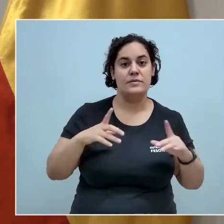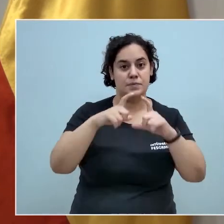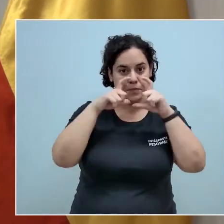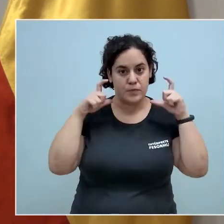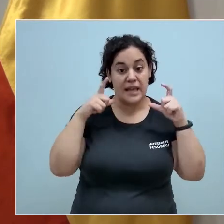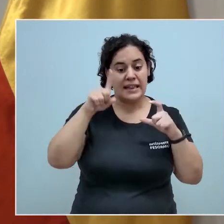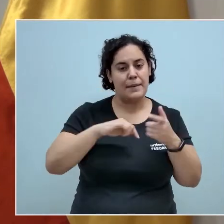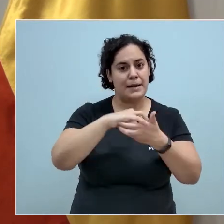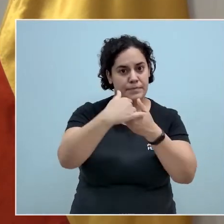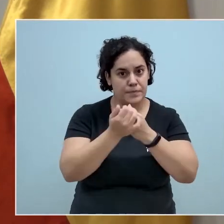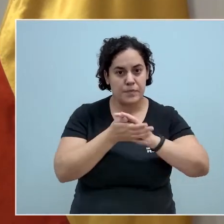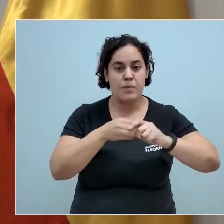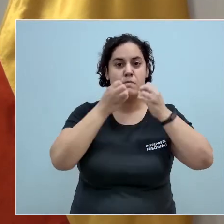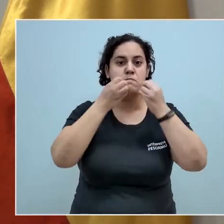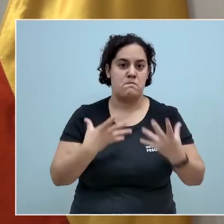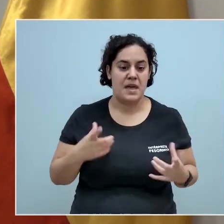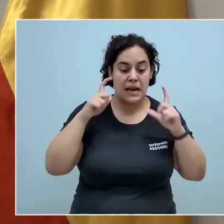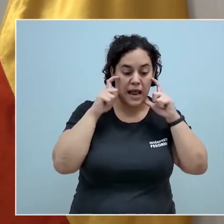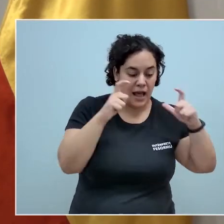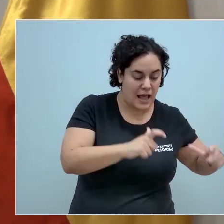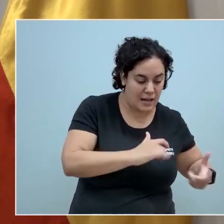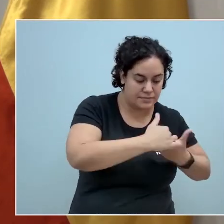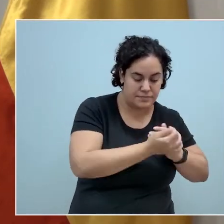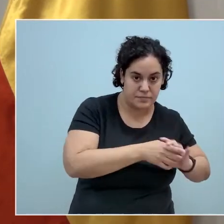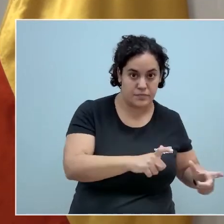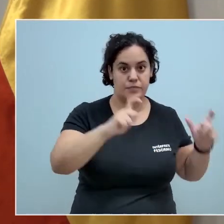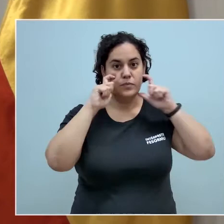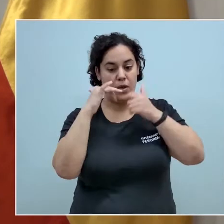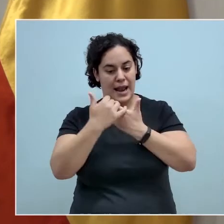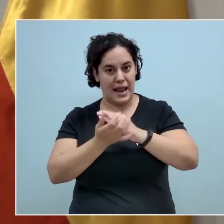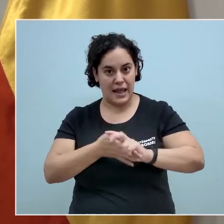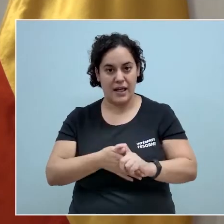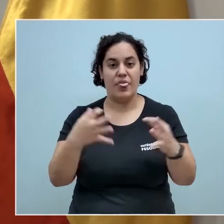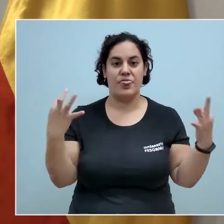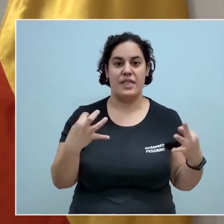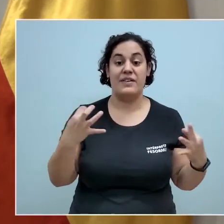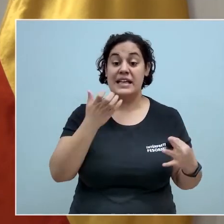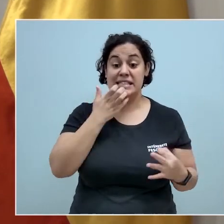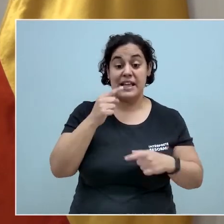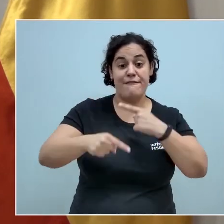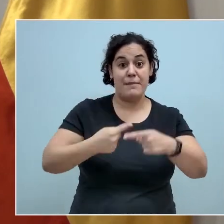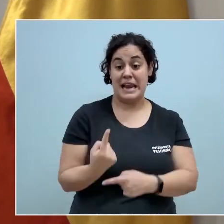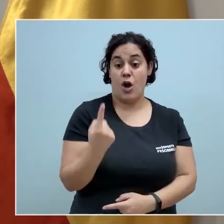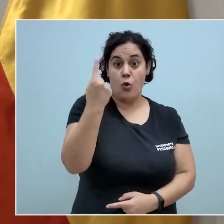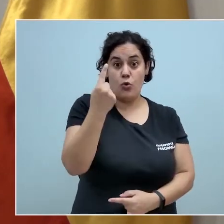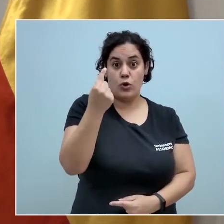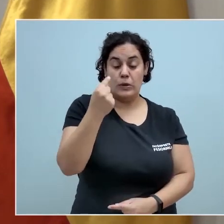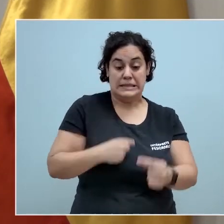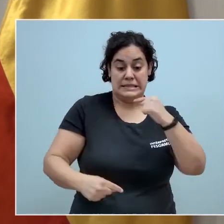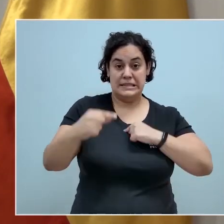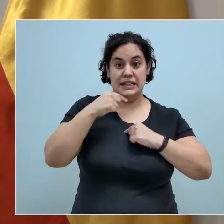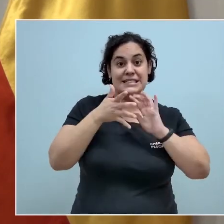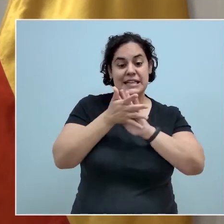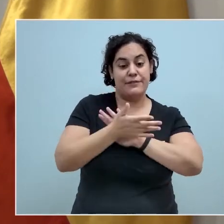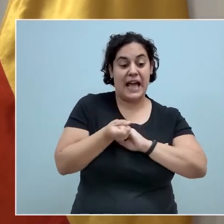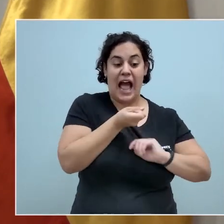especialmente cuando nos pongamos o nos quitemos la mascarilla. Si hay un contagio en nuestra unidad familiar, es porque alguno de nosotros no lo ha